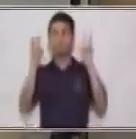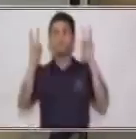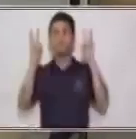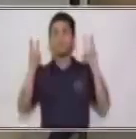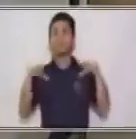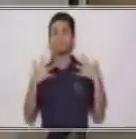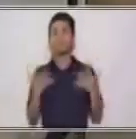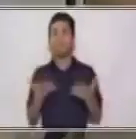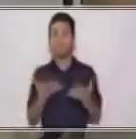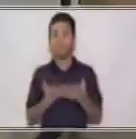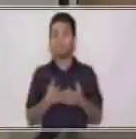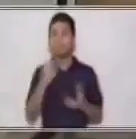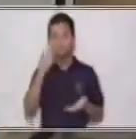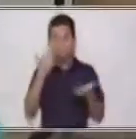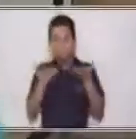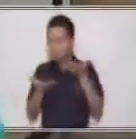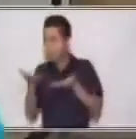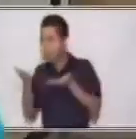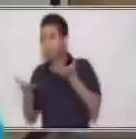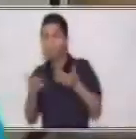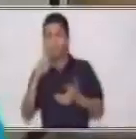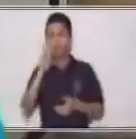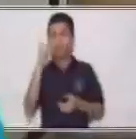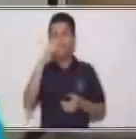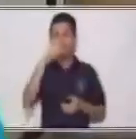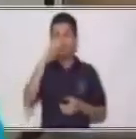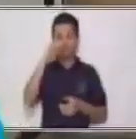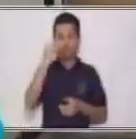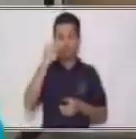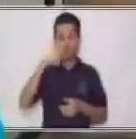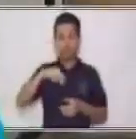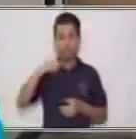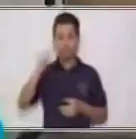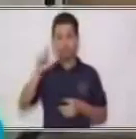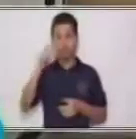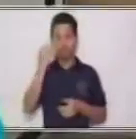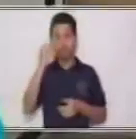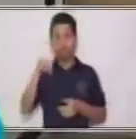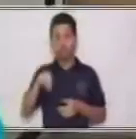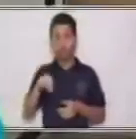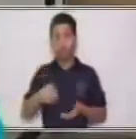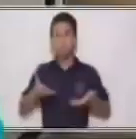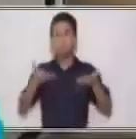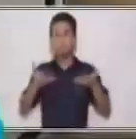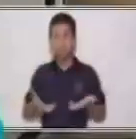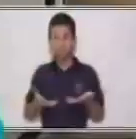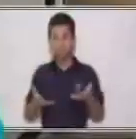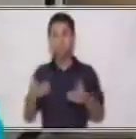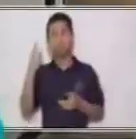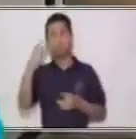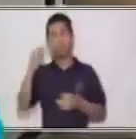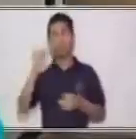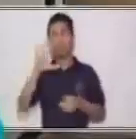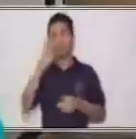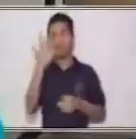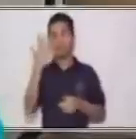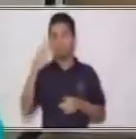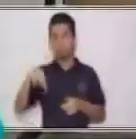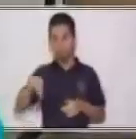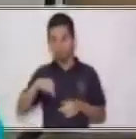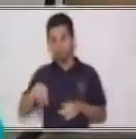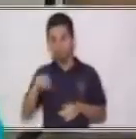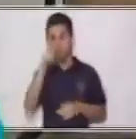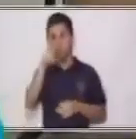tema estimación de peso del área de matemática para quinto grado. Si en casa hay alguna persona